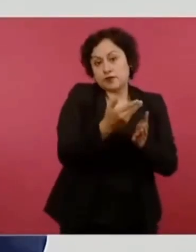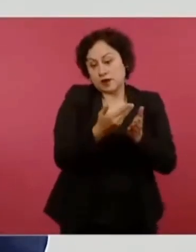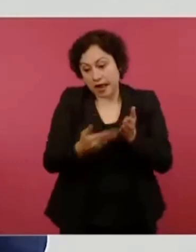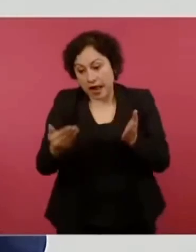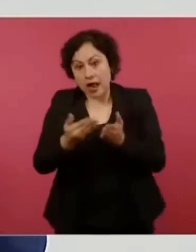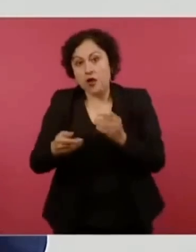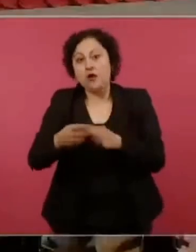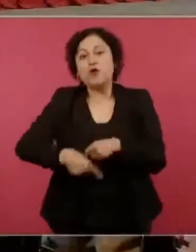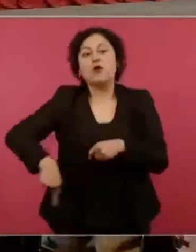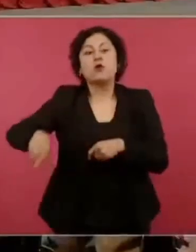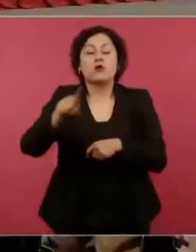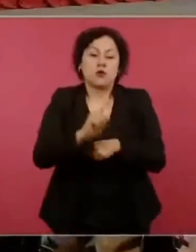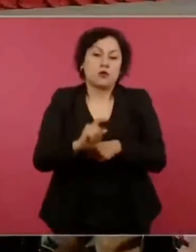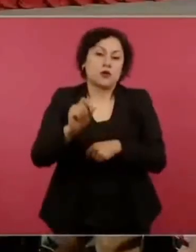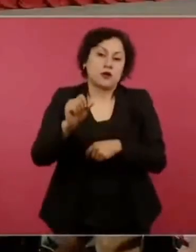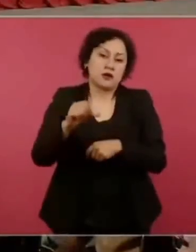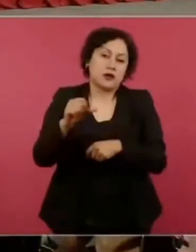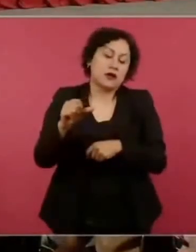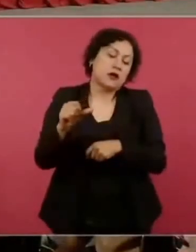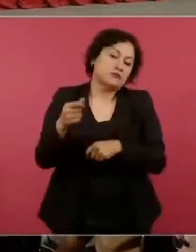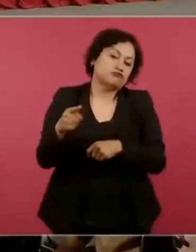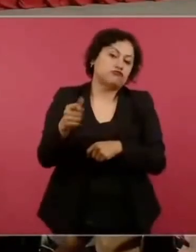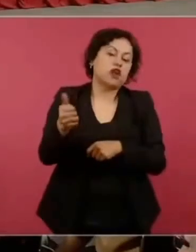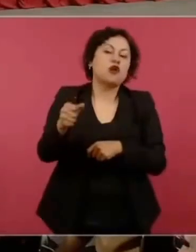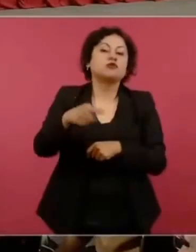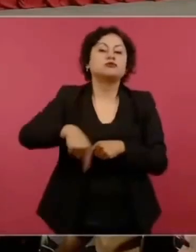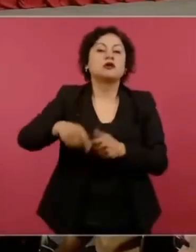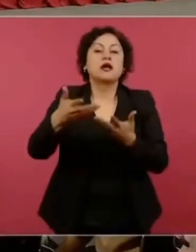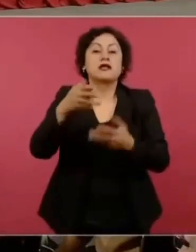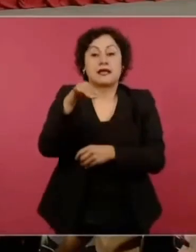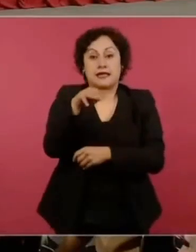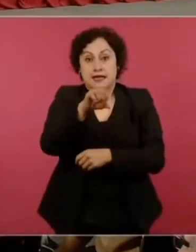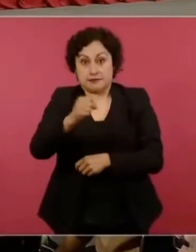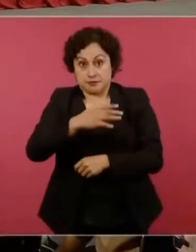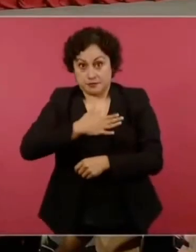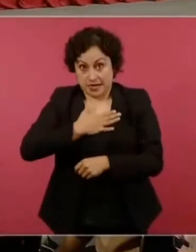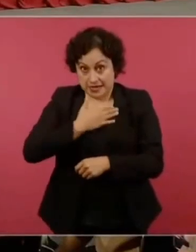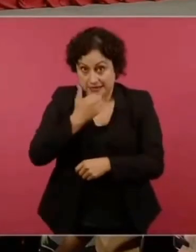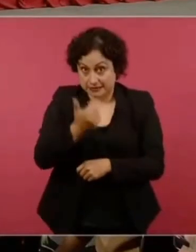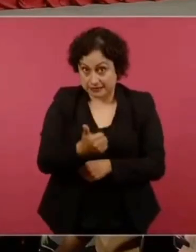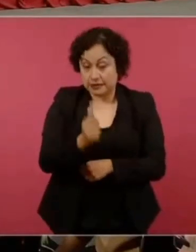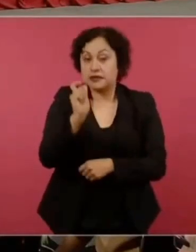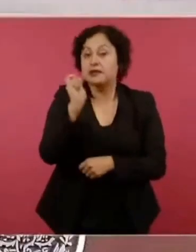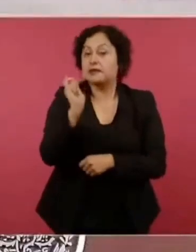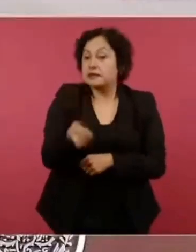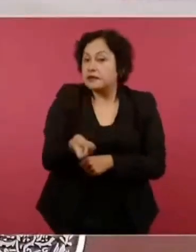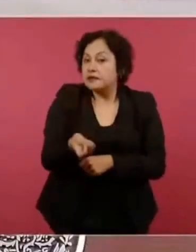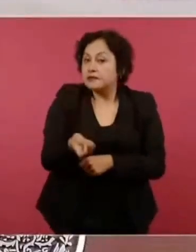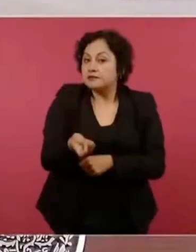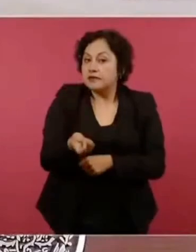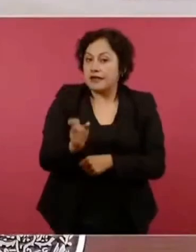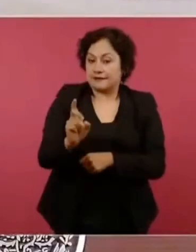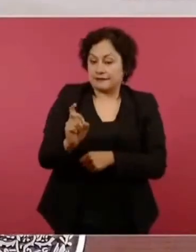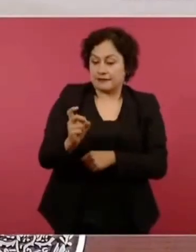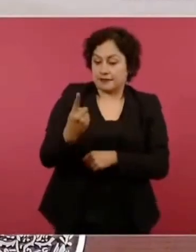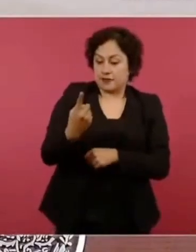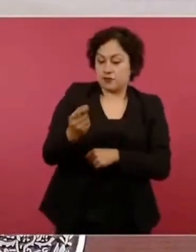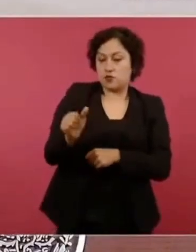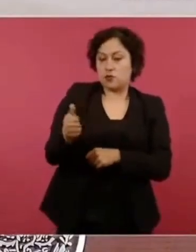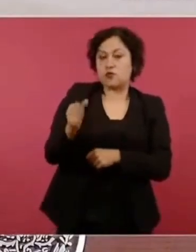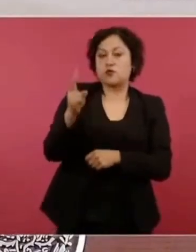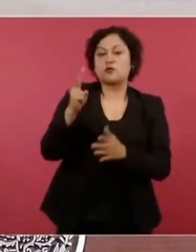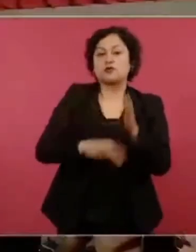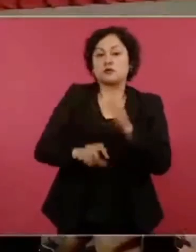crea el órgano público descentralizado IMSS Bienestar, el 31 de agosto del